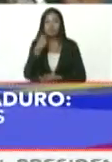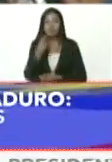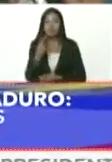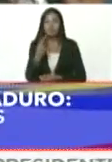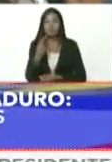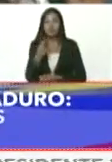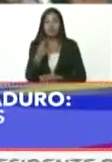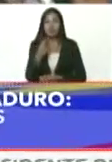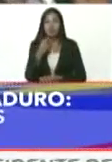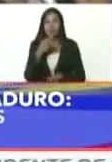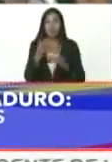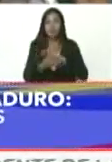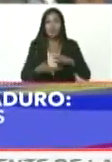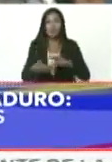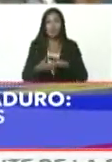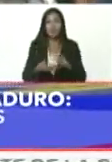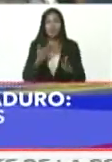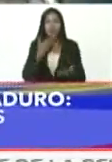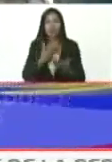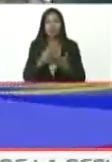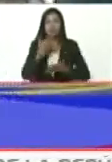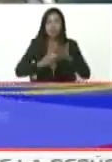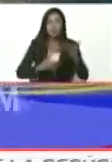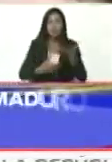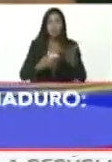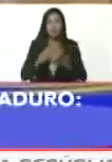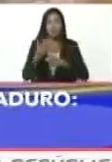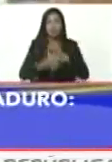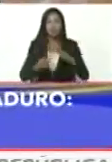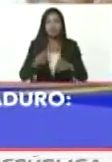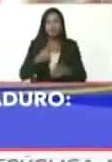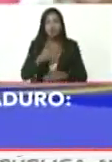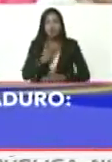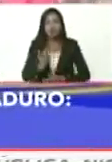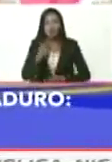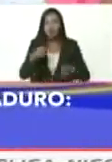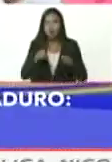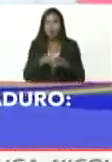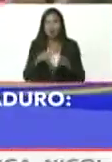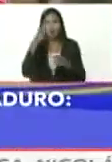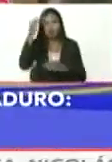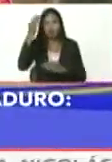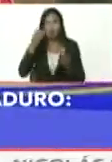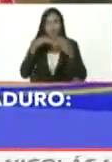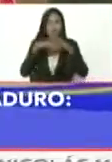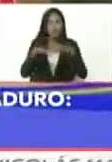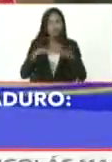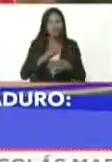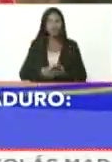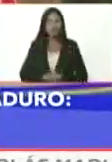plantearas problemas. Te doy las gracias por haber planteado los problemas, porque es lo que yo quiero. Que Dios te bendiga.